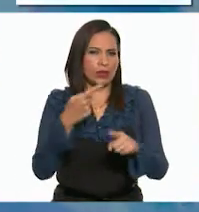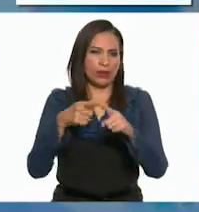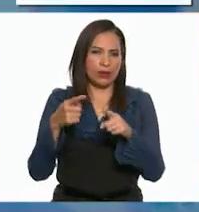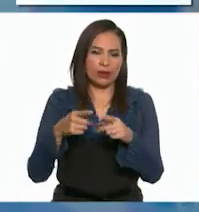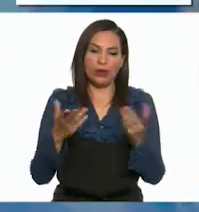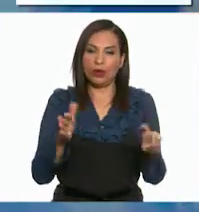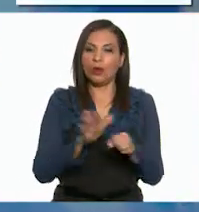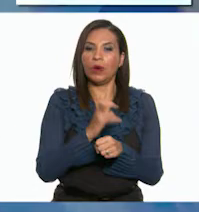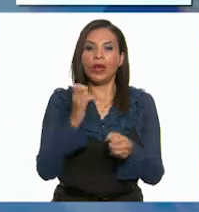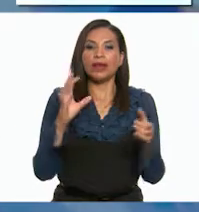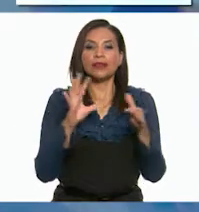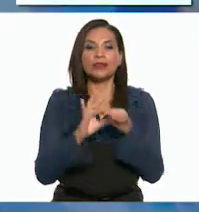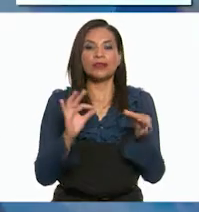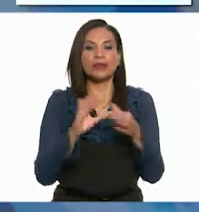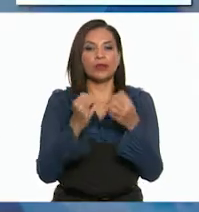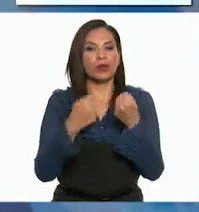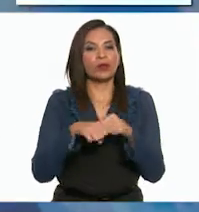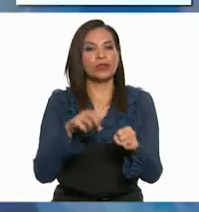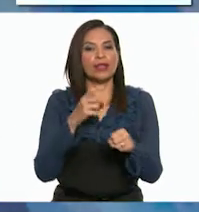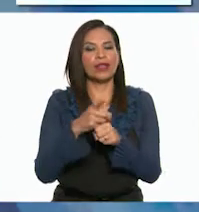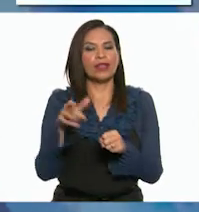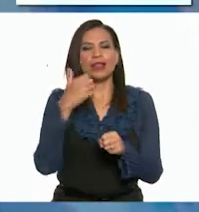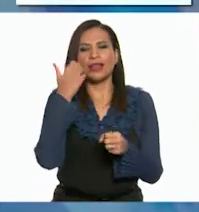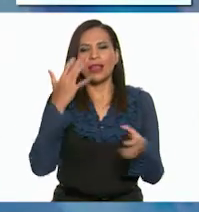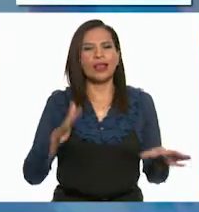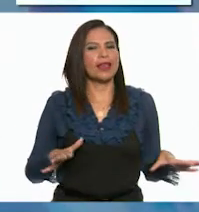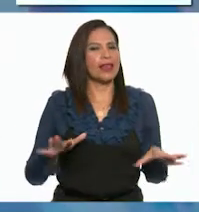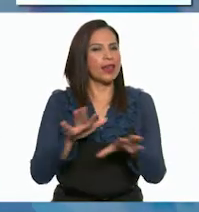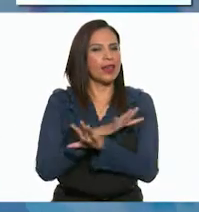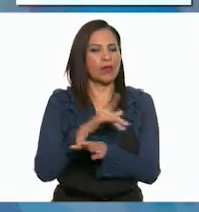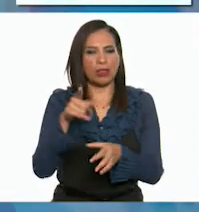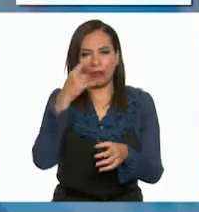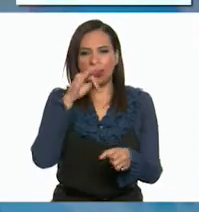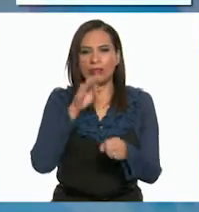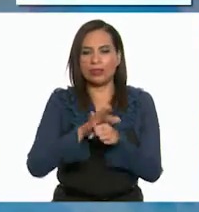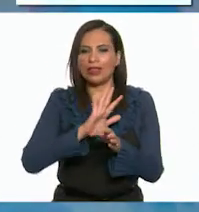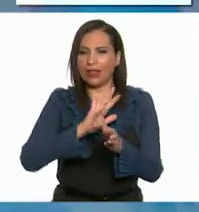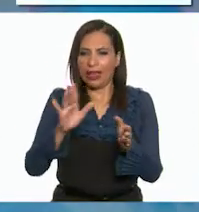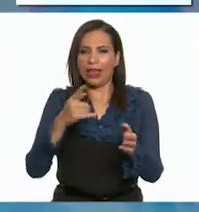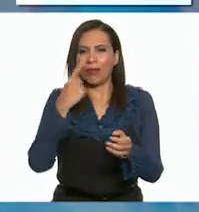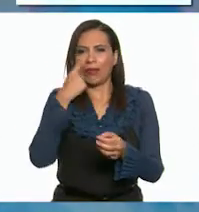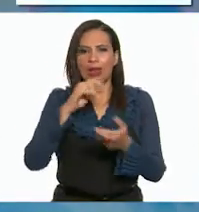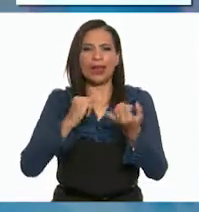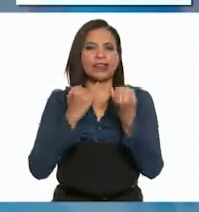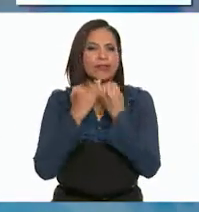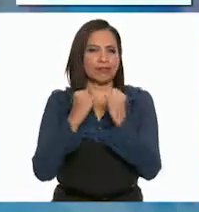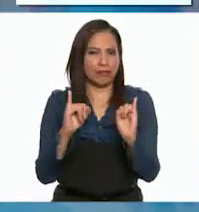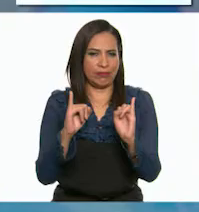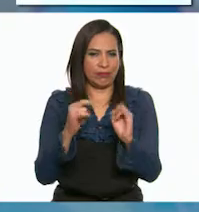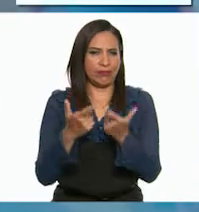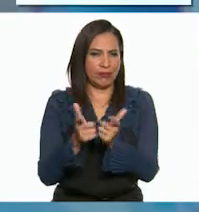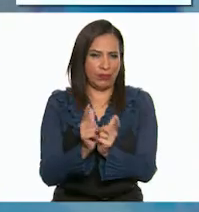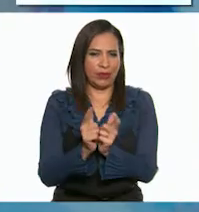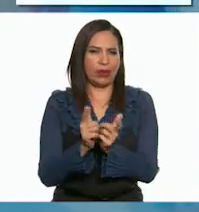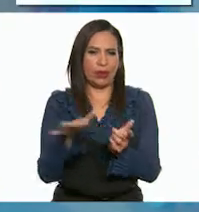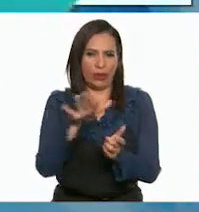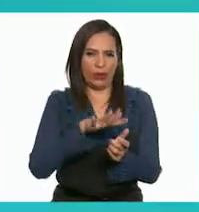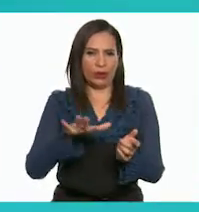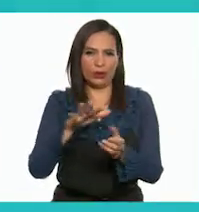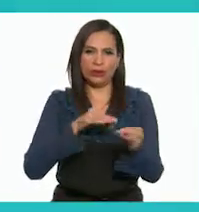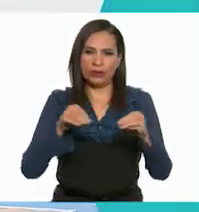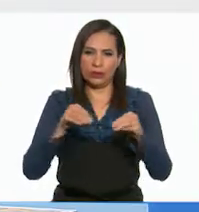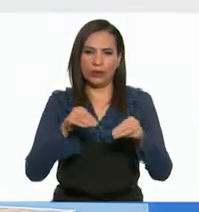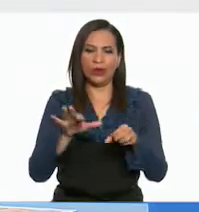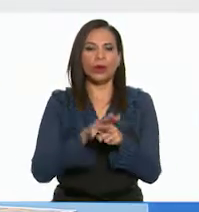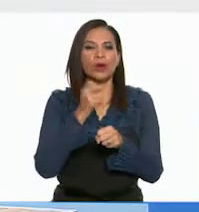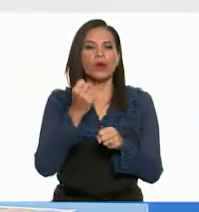cual nos habla de que la sociedad quería cambiar y estaba a favor del movimiento independentista. Así es, por lo